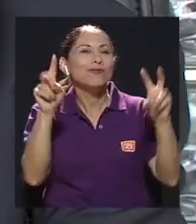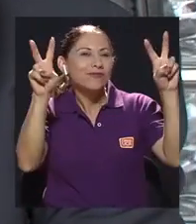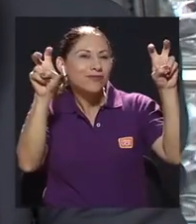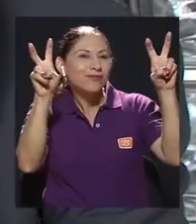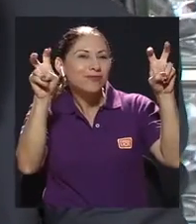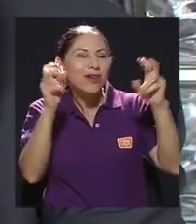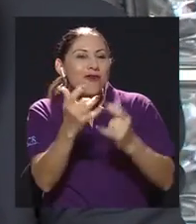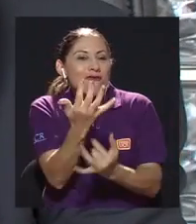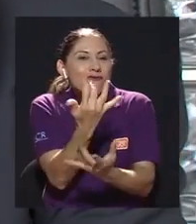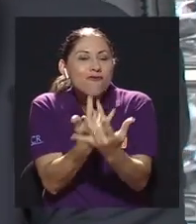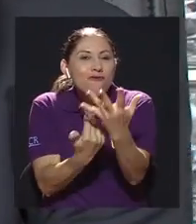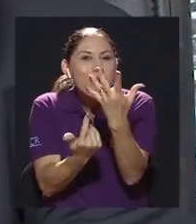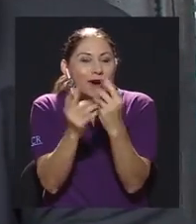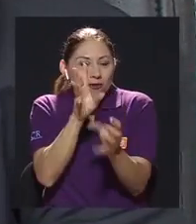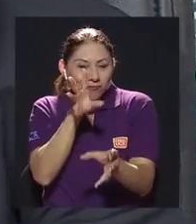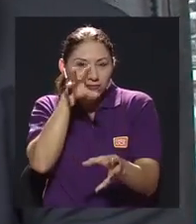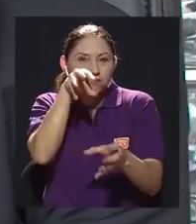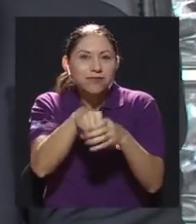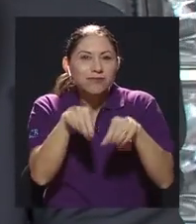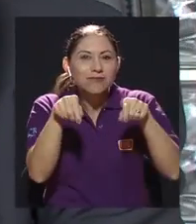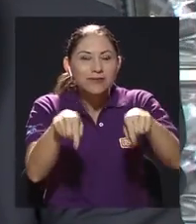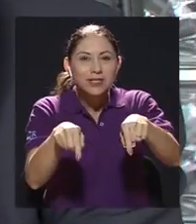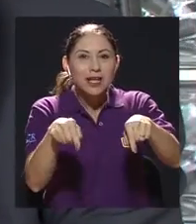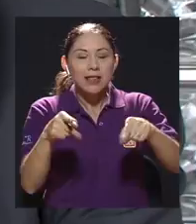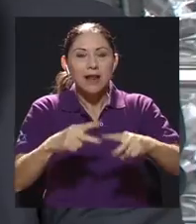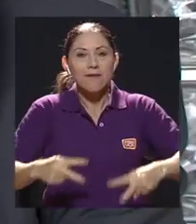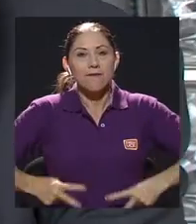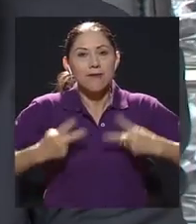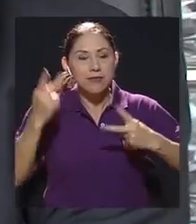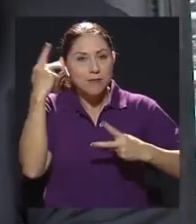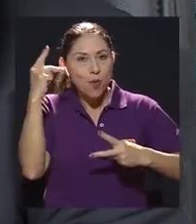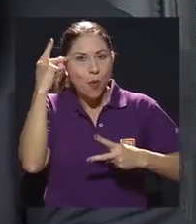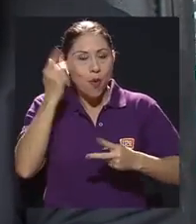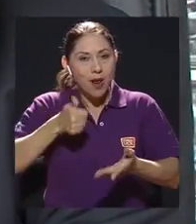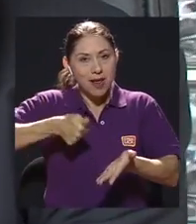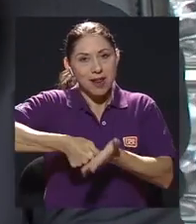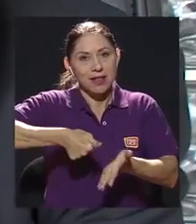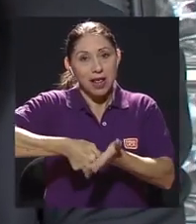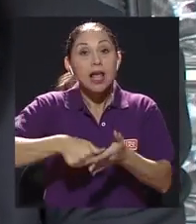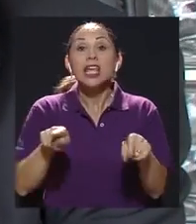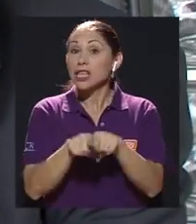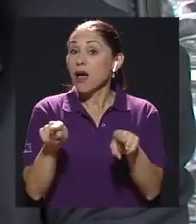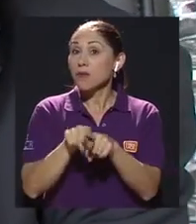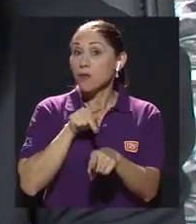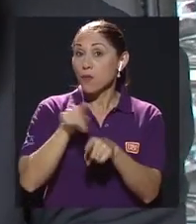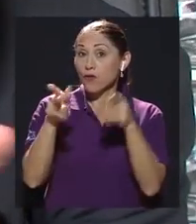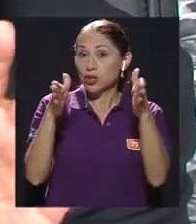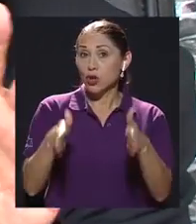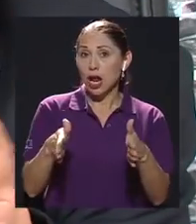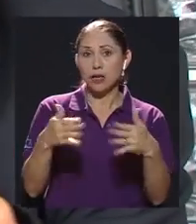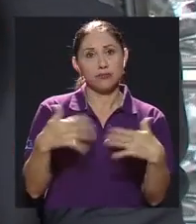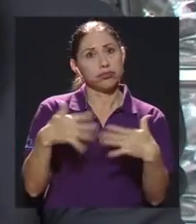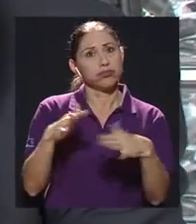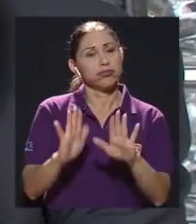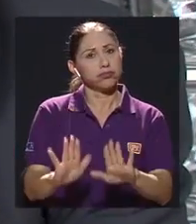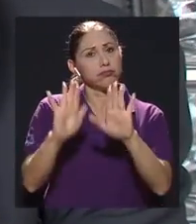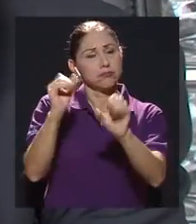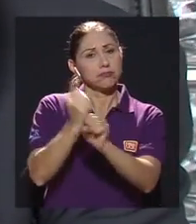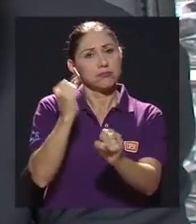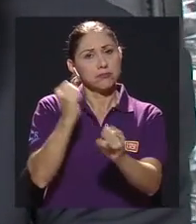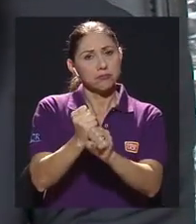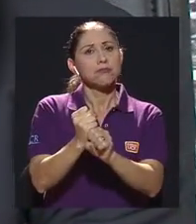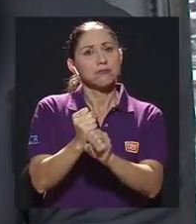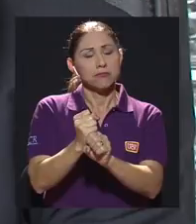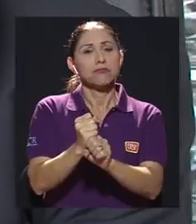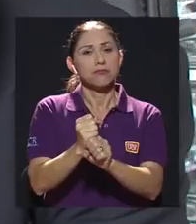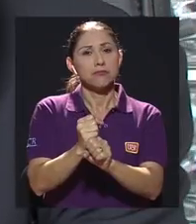la vida política electoral y también como profesional un destacado trabajo en el